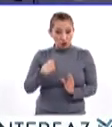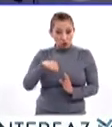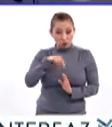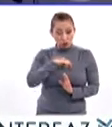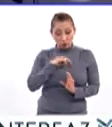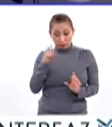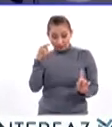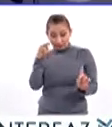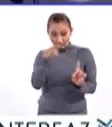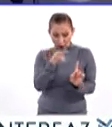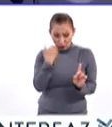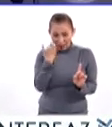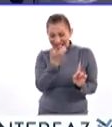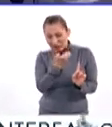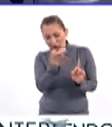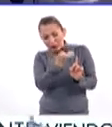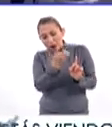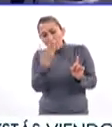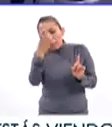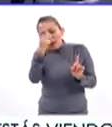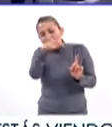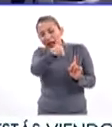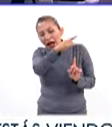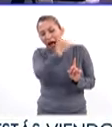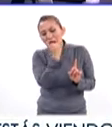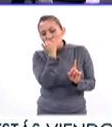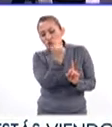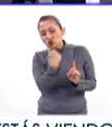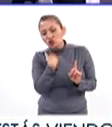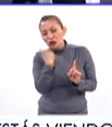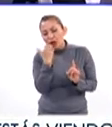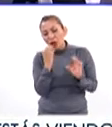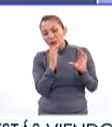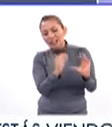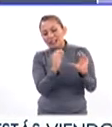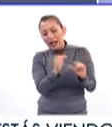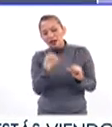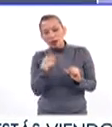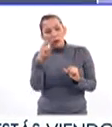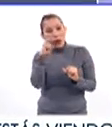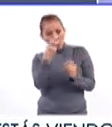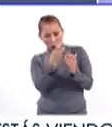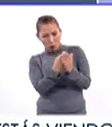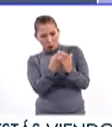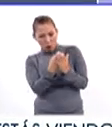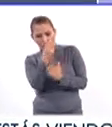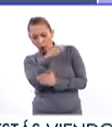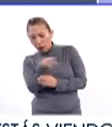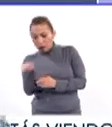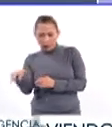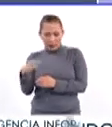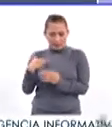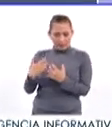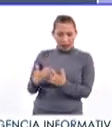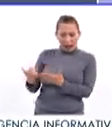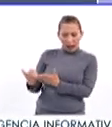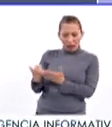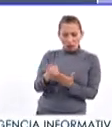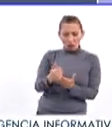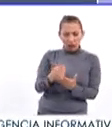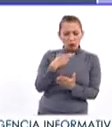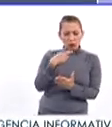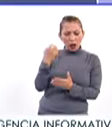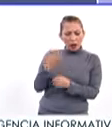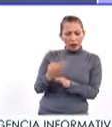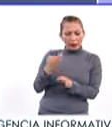un propósito de aprendizaje, cuando tenemos un propósito de formación, cuando miramos críticamente el artefacto y